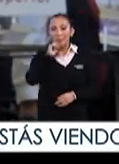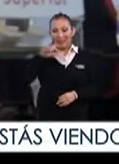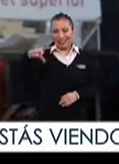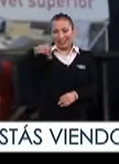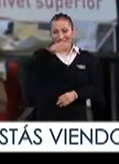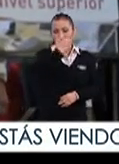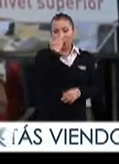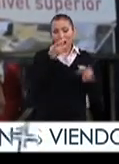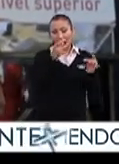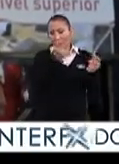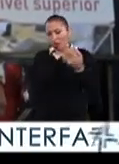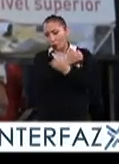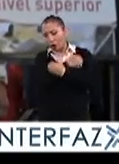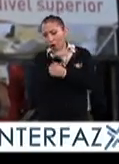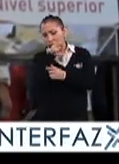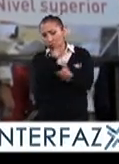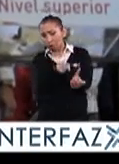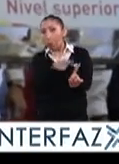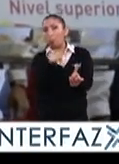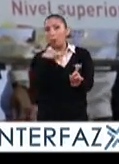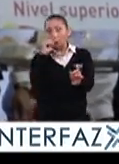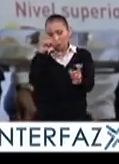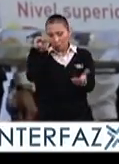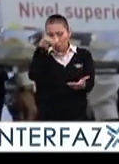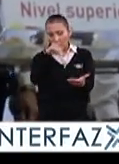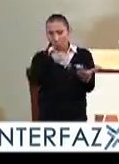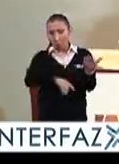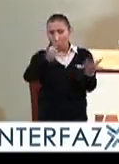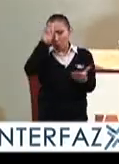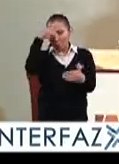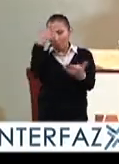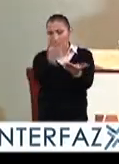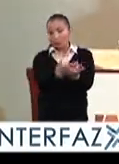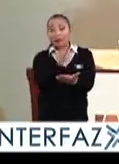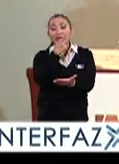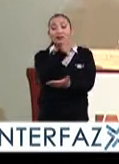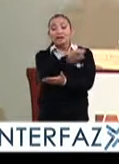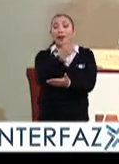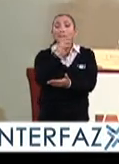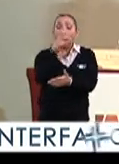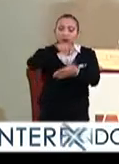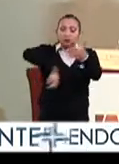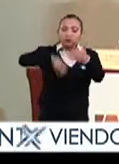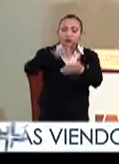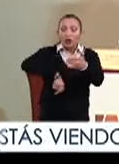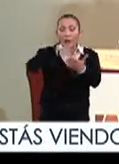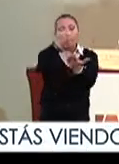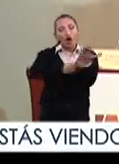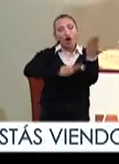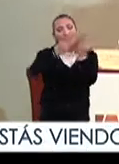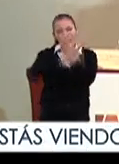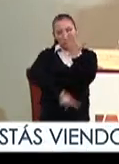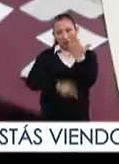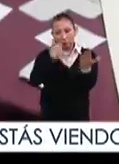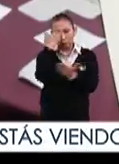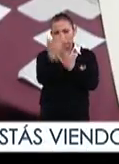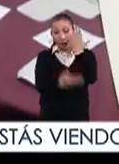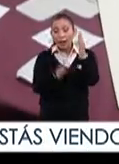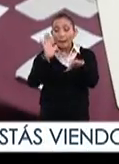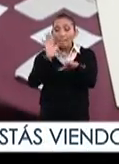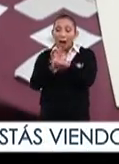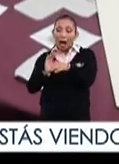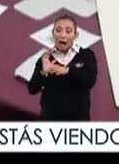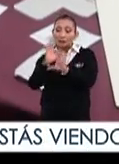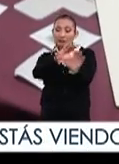cobertura, la calidad educativa estuvo en la agenda de los ponentes, al plantear el mejoramiento de los programas de estudio y reforzar